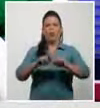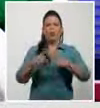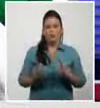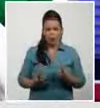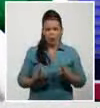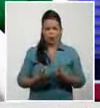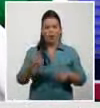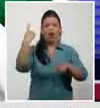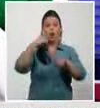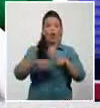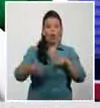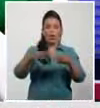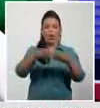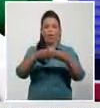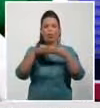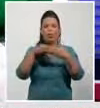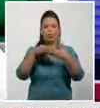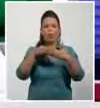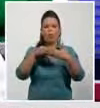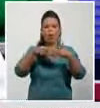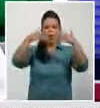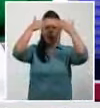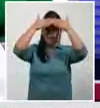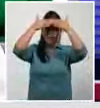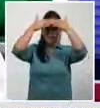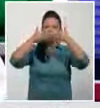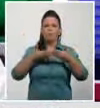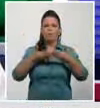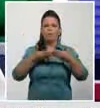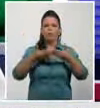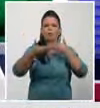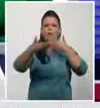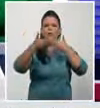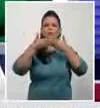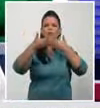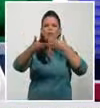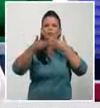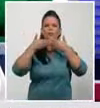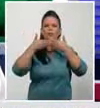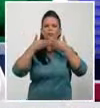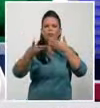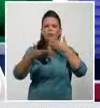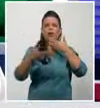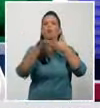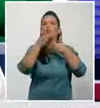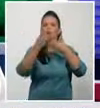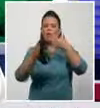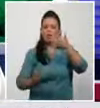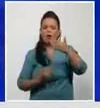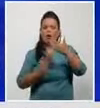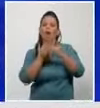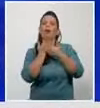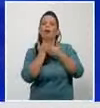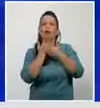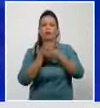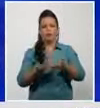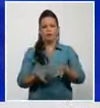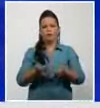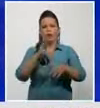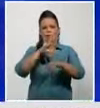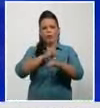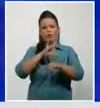pantalla, queda espacio por los laterales por donde puede penetrar las microgotas de saliva. Y la última